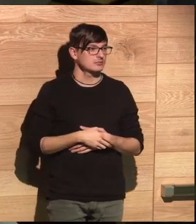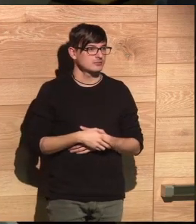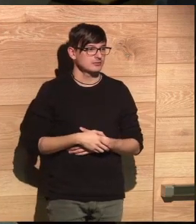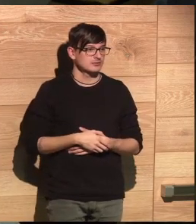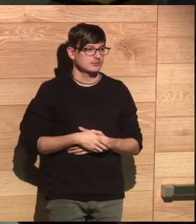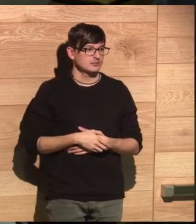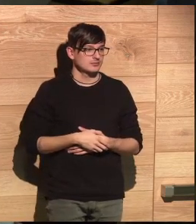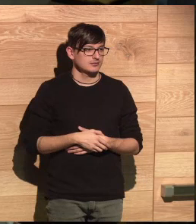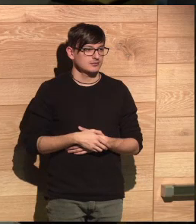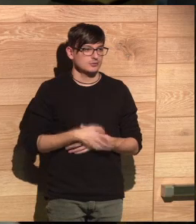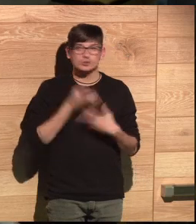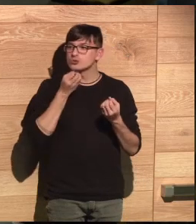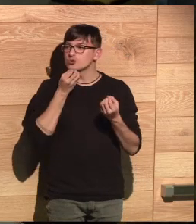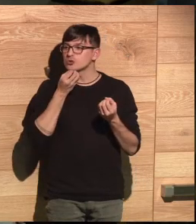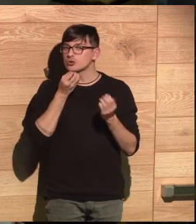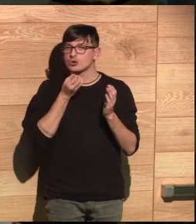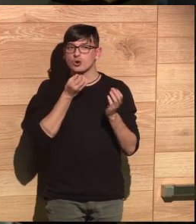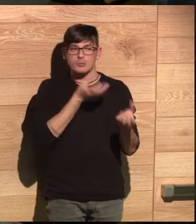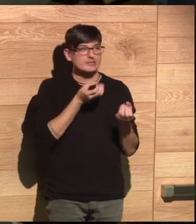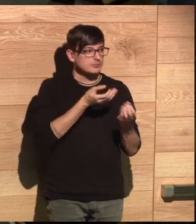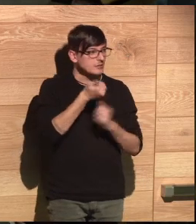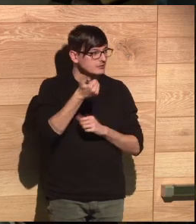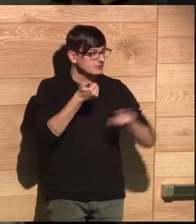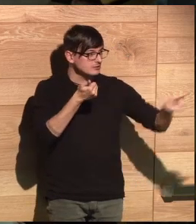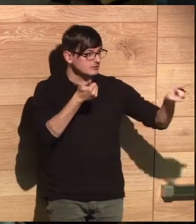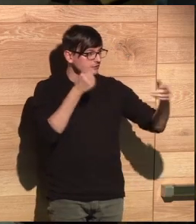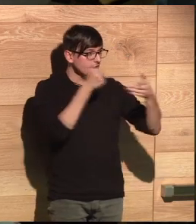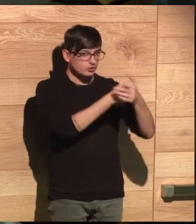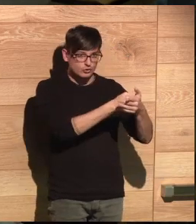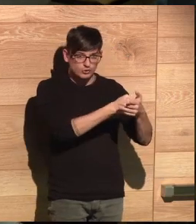¿O algún comentario más? Ahí al fondo, por favor.